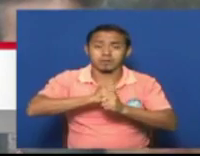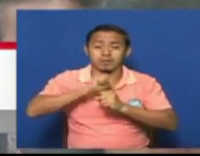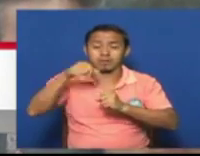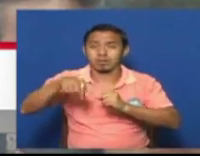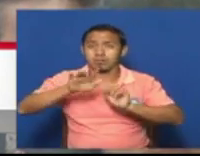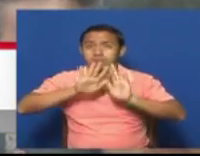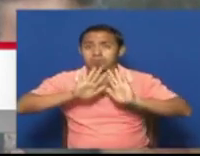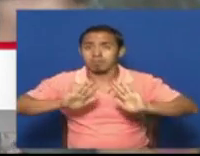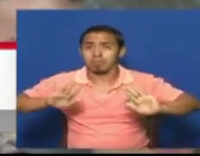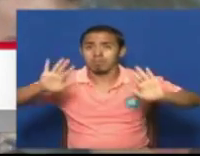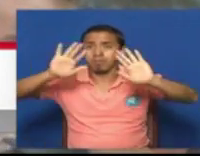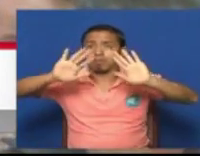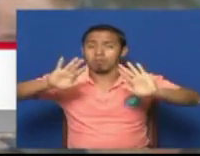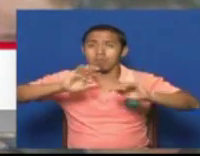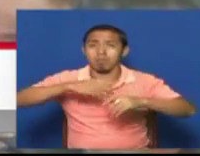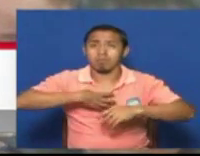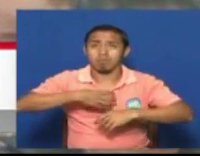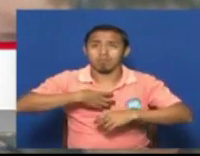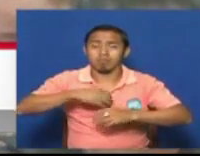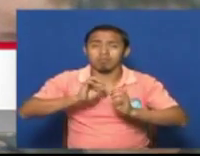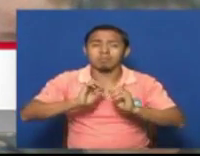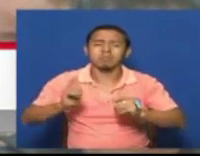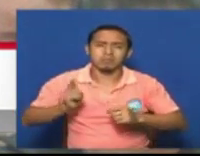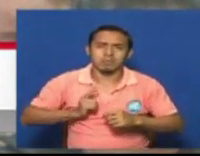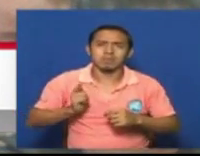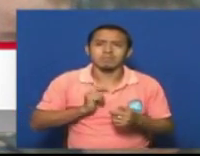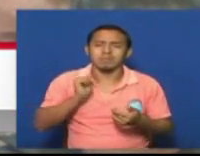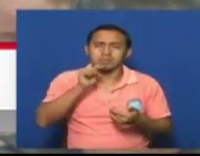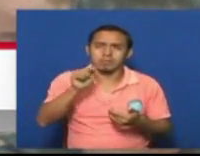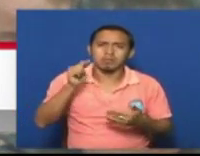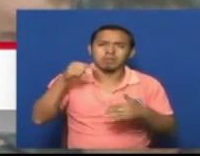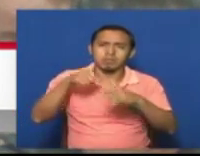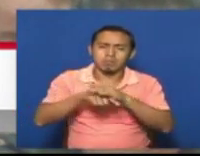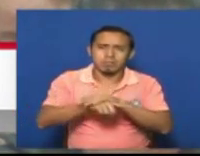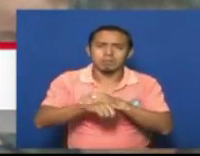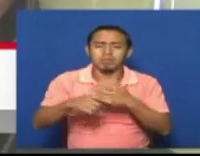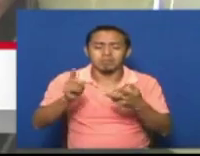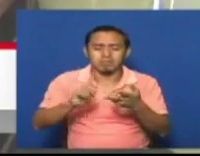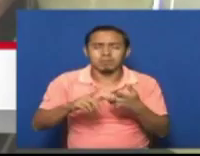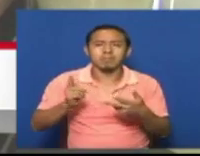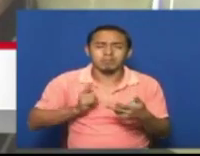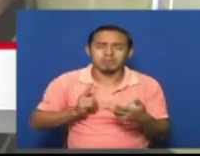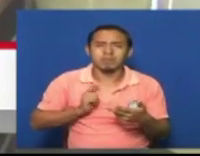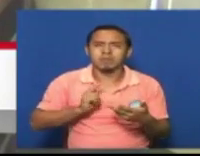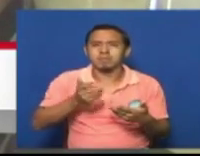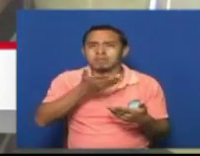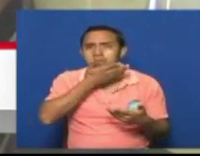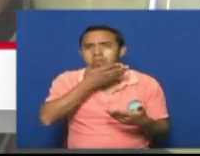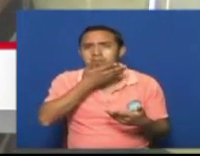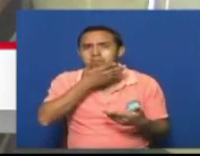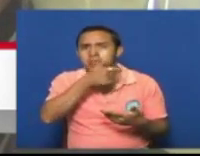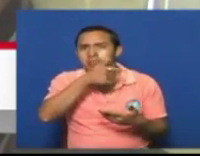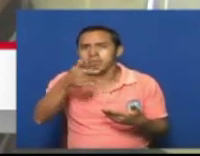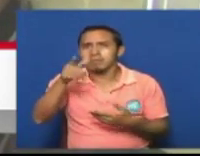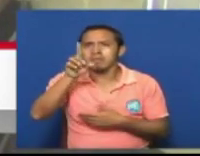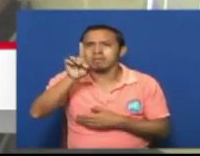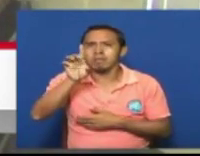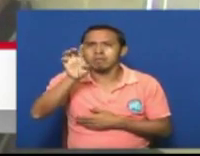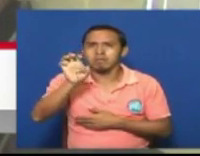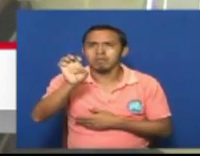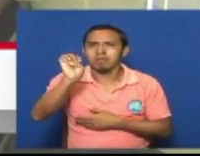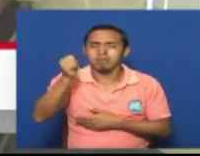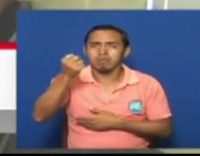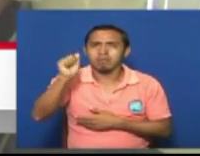en vigencia de la convención tenemos retos como vos decías tenemos desafíos para seguir avanzando